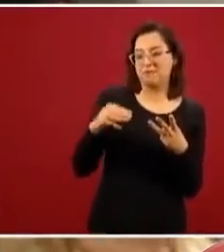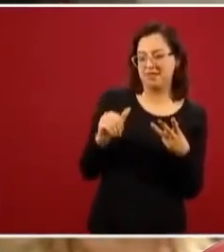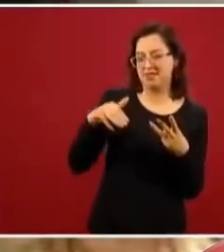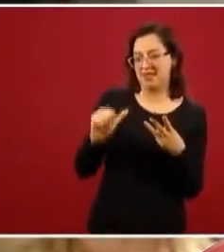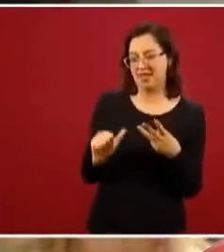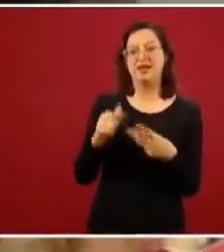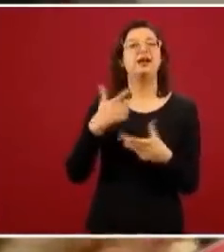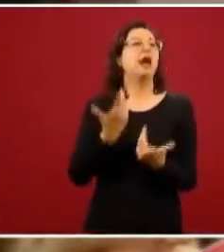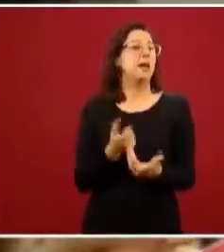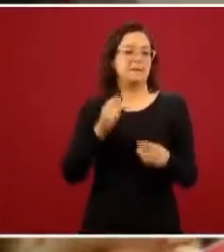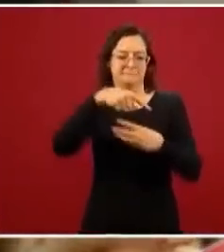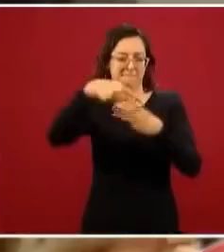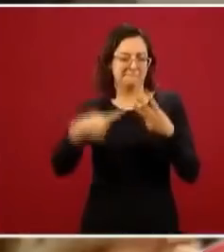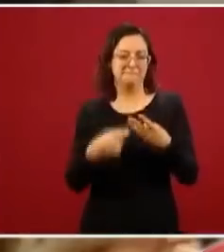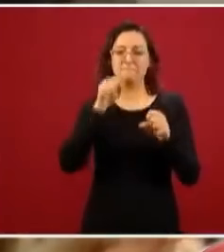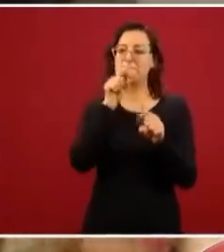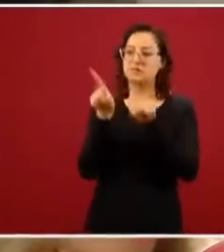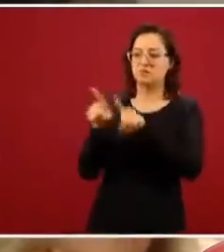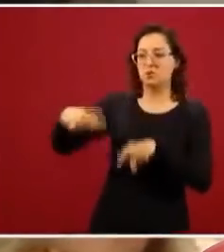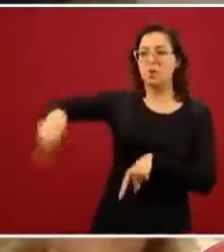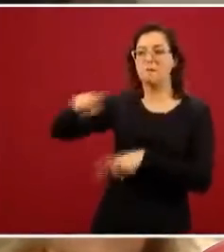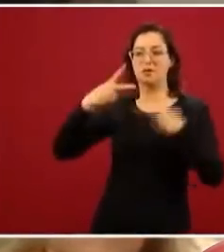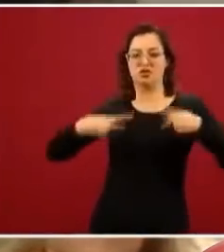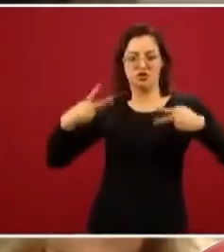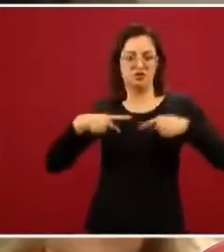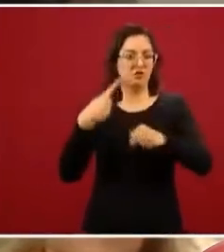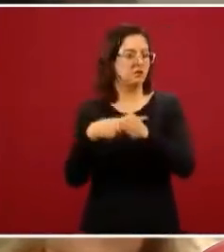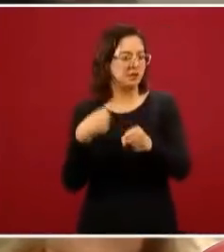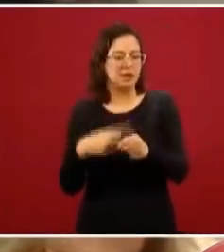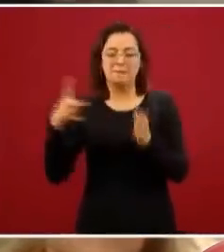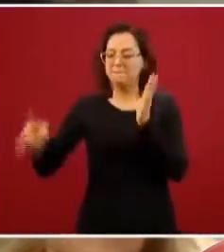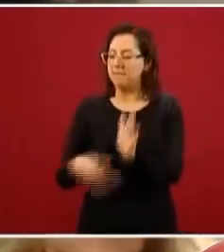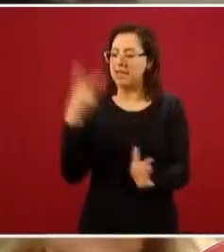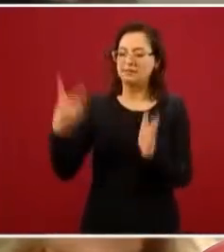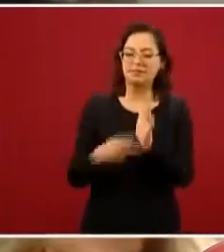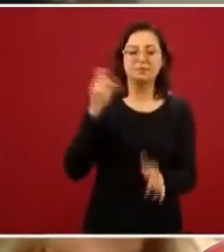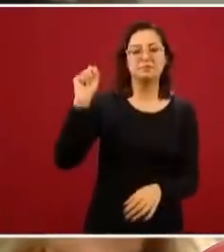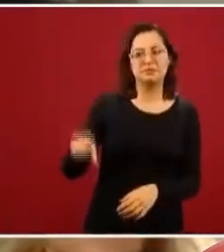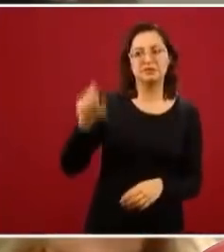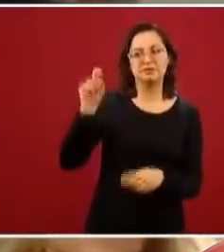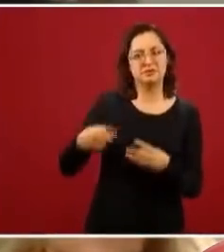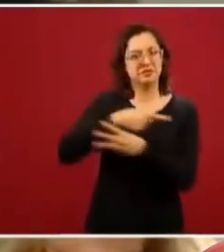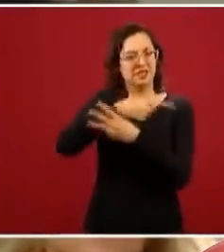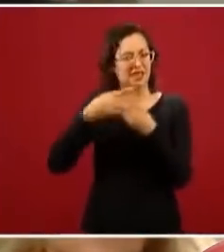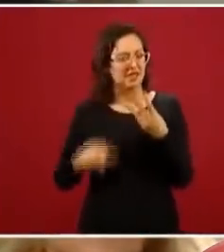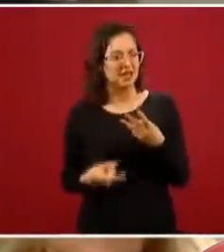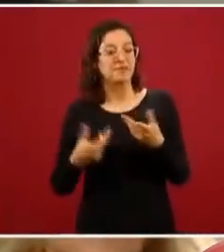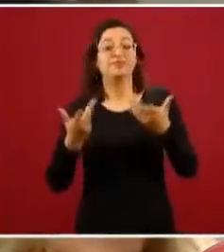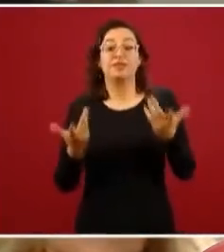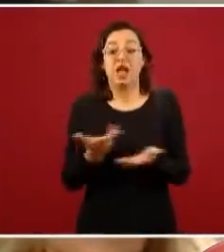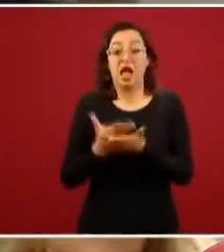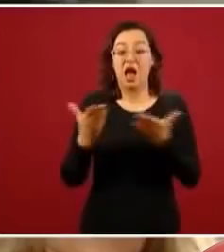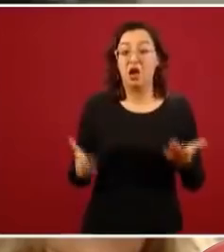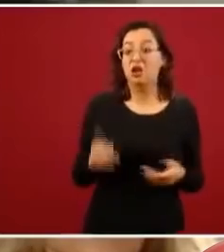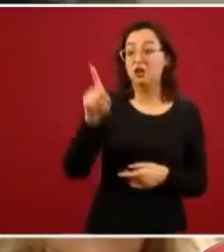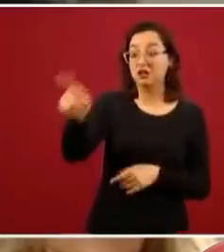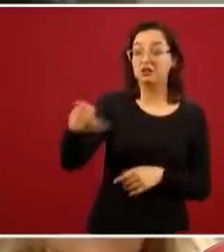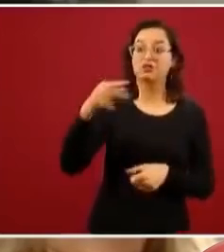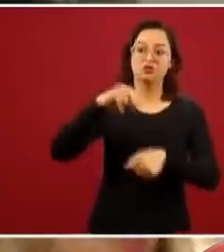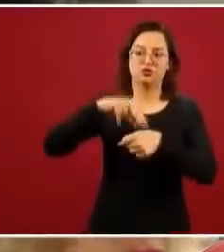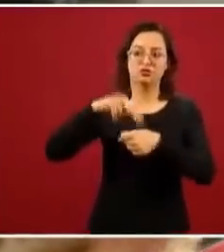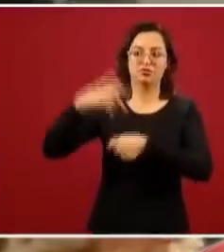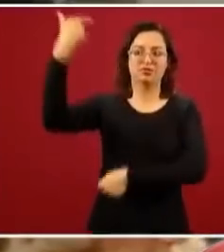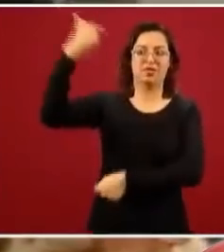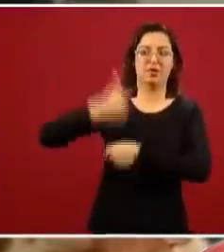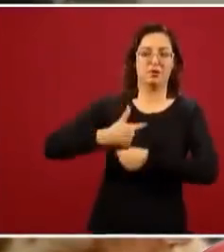que tienen problemas evidentemente oncológicos, donde me han repetido esta queja. Sin embargo, me llamó la atención que el médico que me identificó, que vengo aquí a las